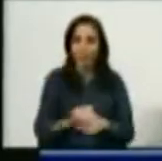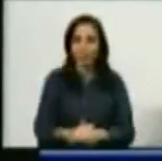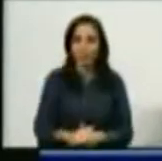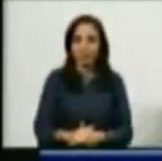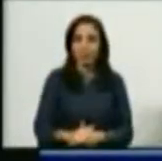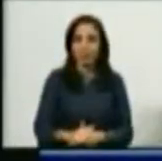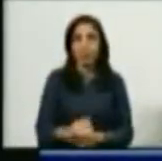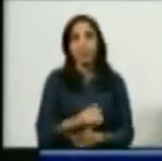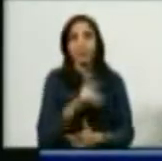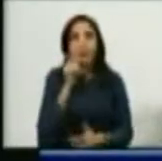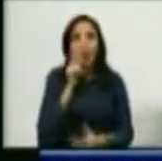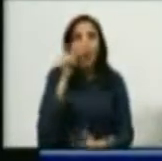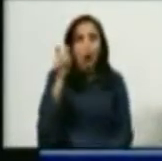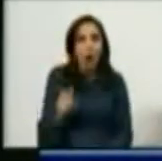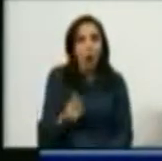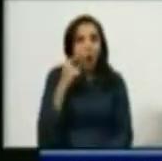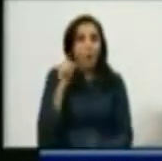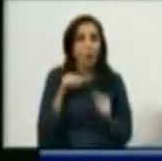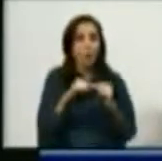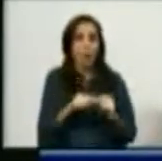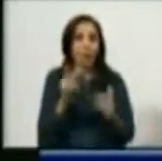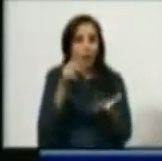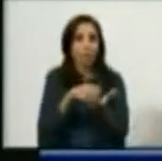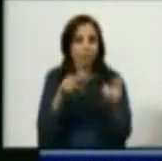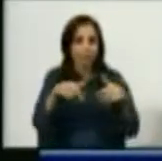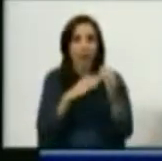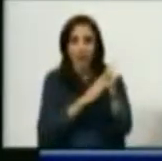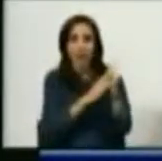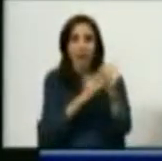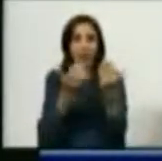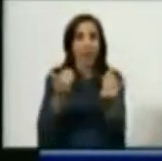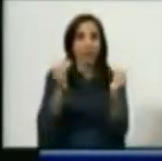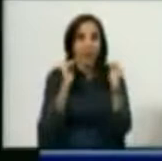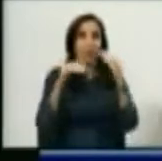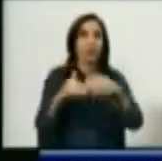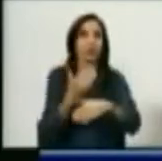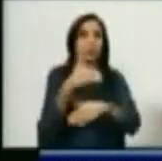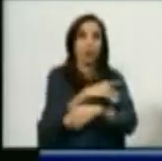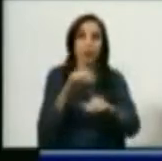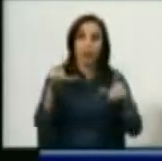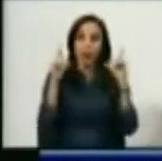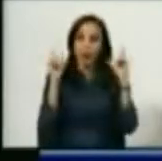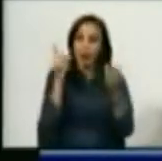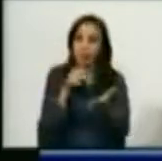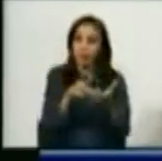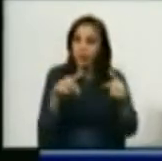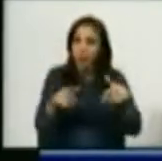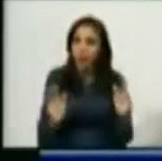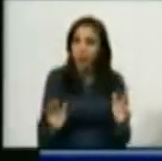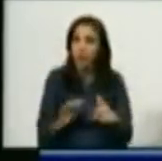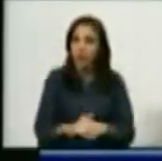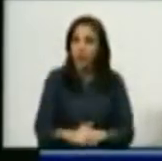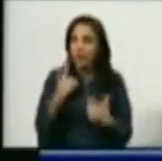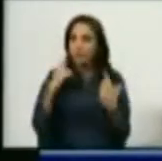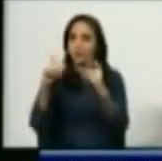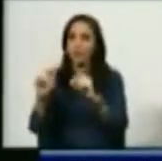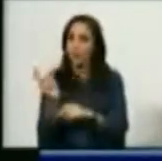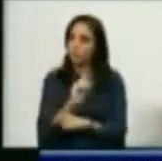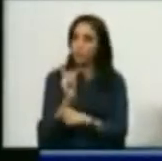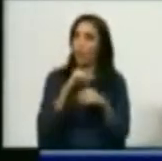Yay obaldo Guillén tiene que quedarse para que para que sea el manejo de aquí del estadio de los tiburones claro no no puede irse tiene que